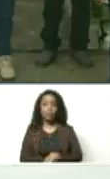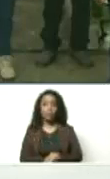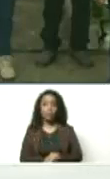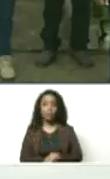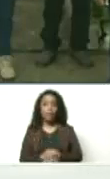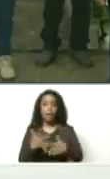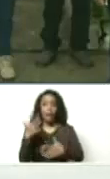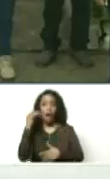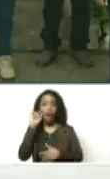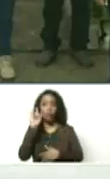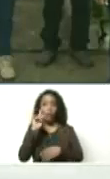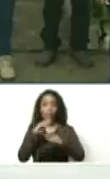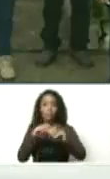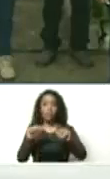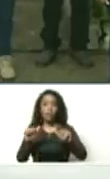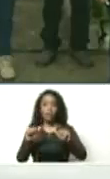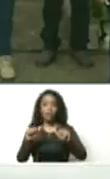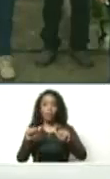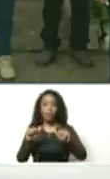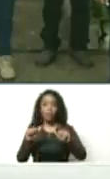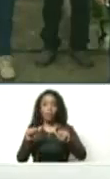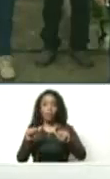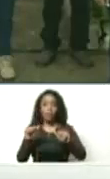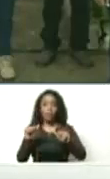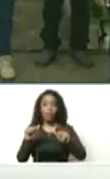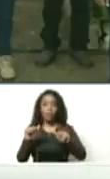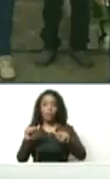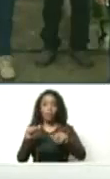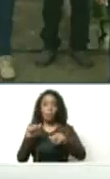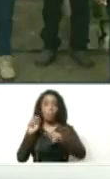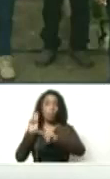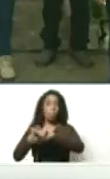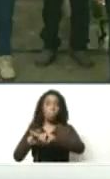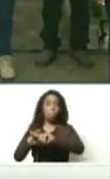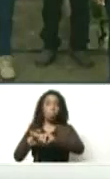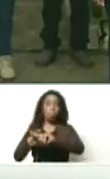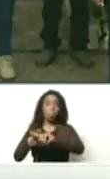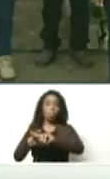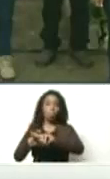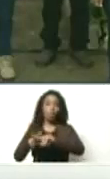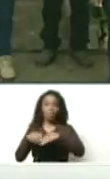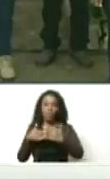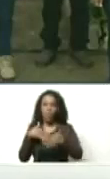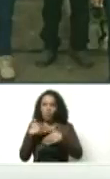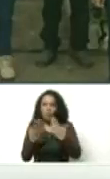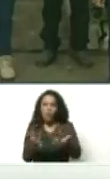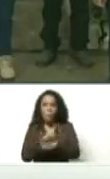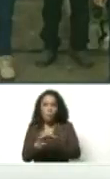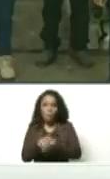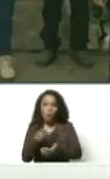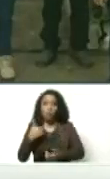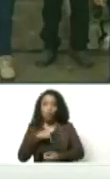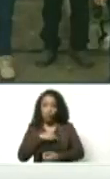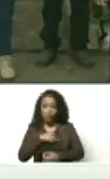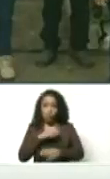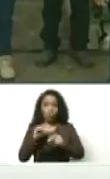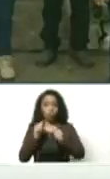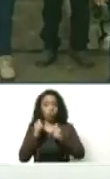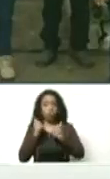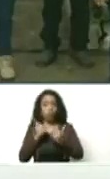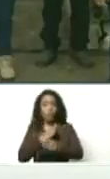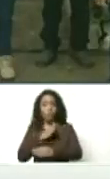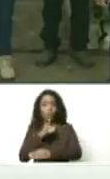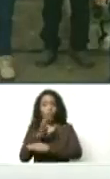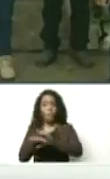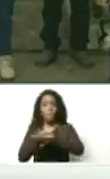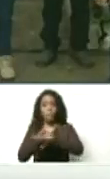es que hay unas tierras ociosas. Bueno, ¿y cuál es el problema? Nosotros inmediatamente va para allá